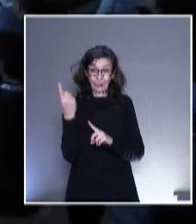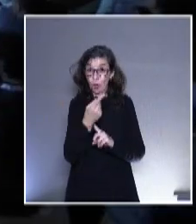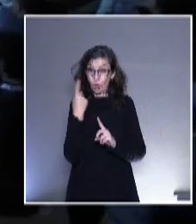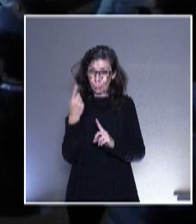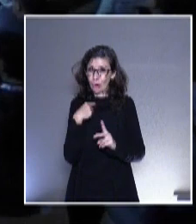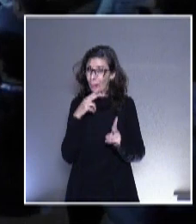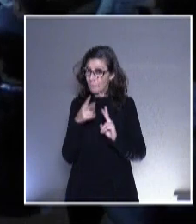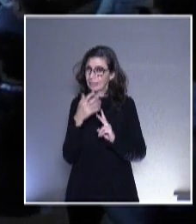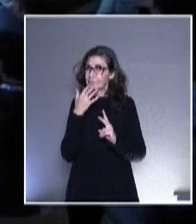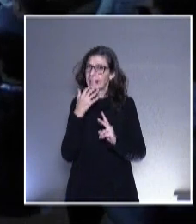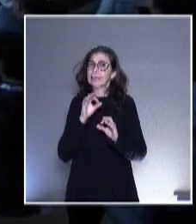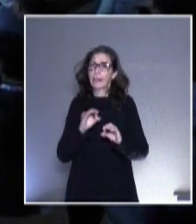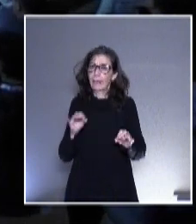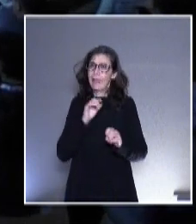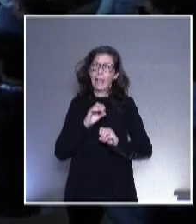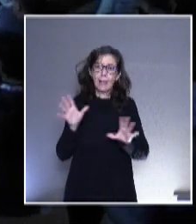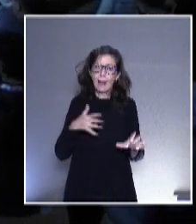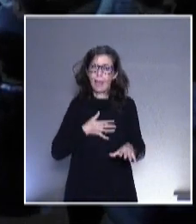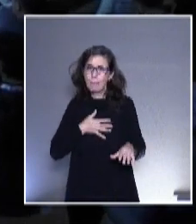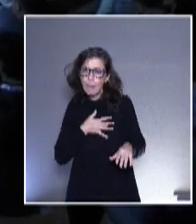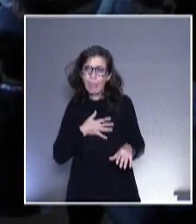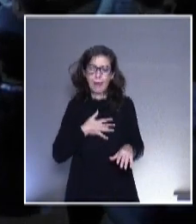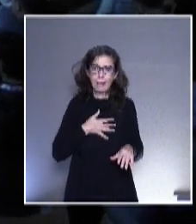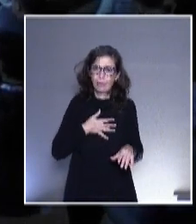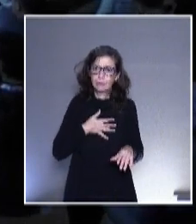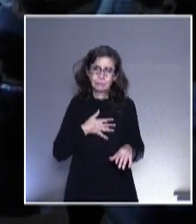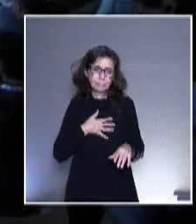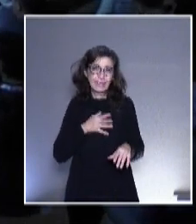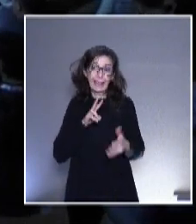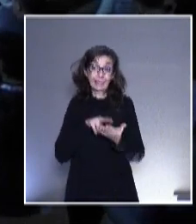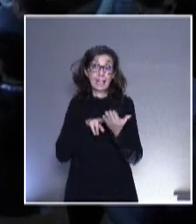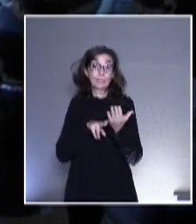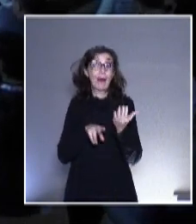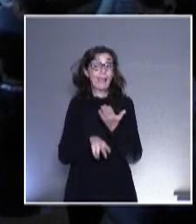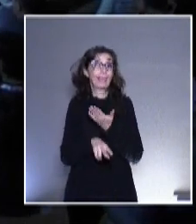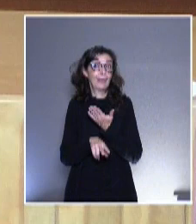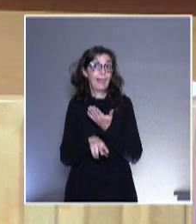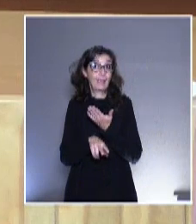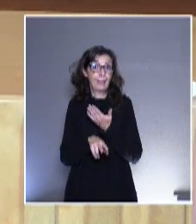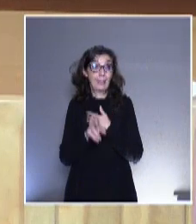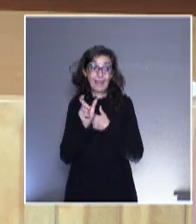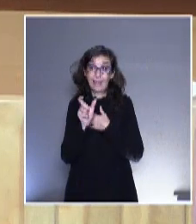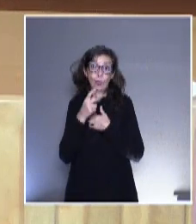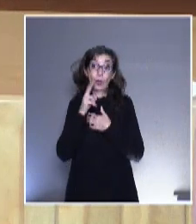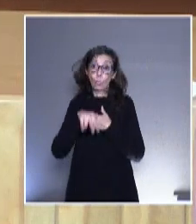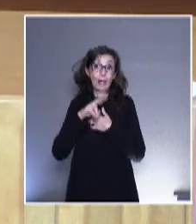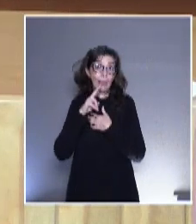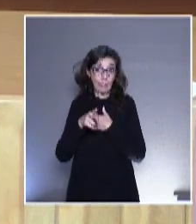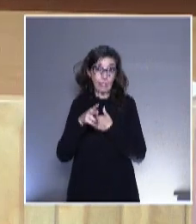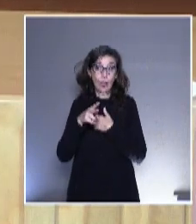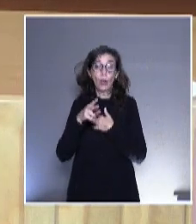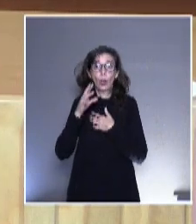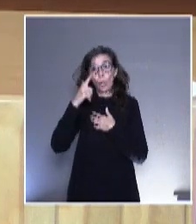eh sencilla Clara amable yo añado transparente y la última que no la decimos nunca